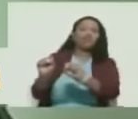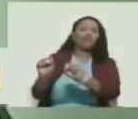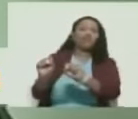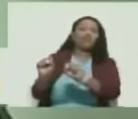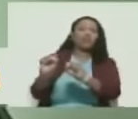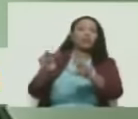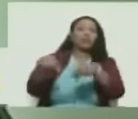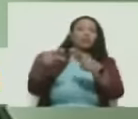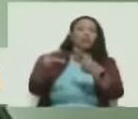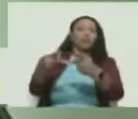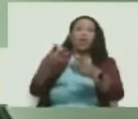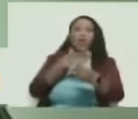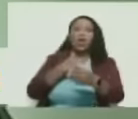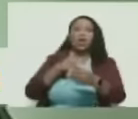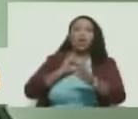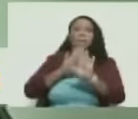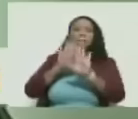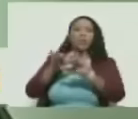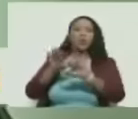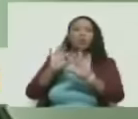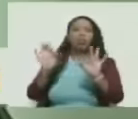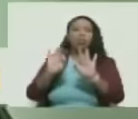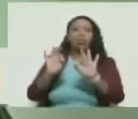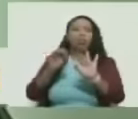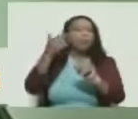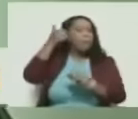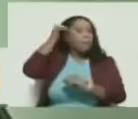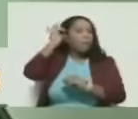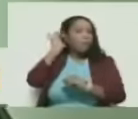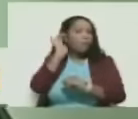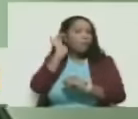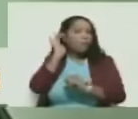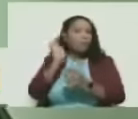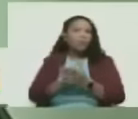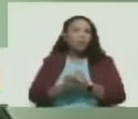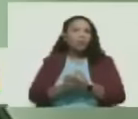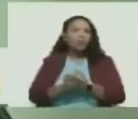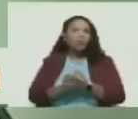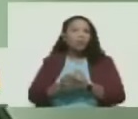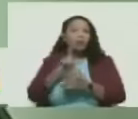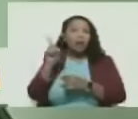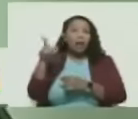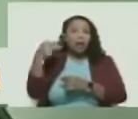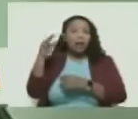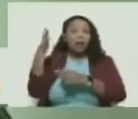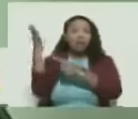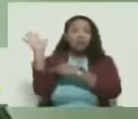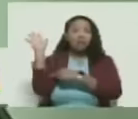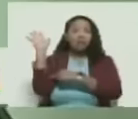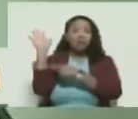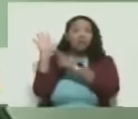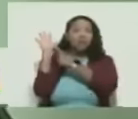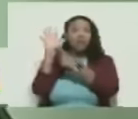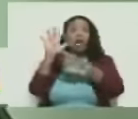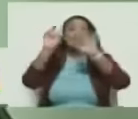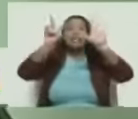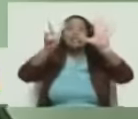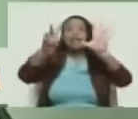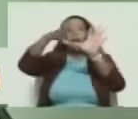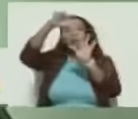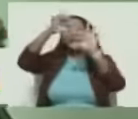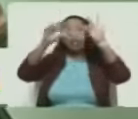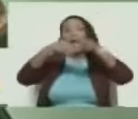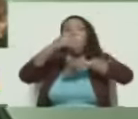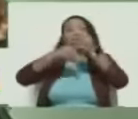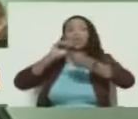referéndum consultivo. María Corina Machado ha salido con la bandera con 7 estrellas, pues dando, digamos,